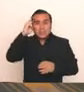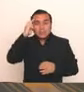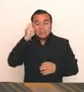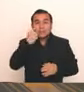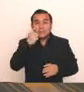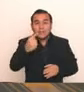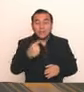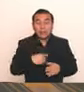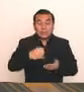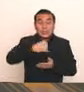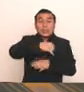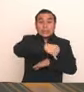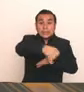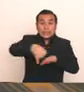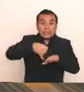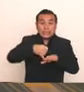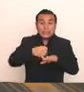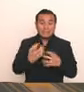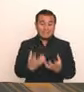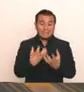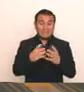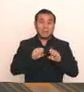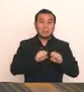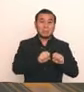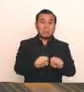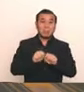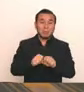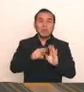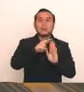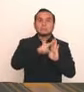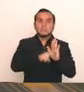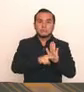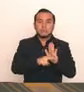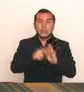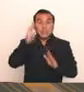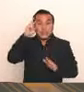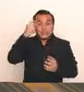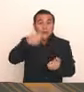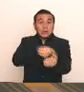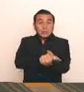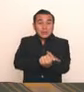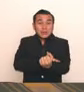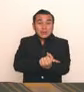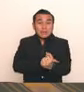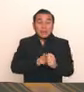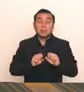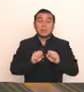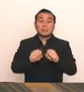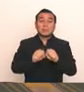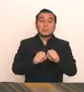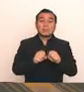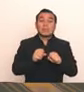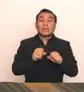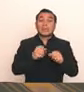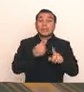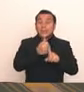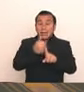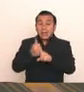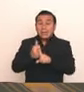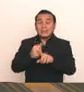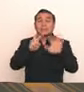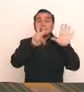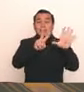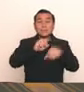en una isla porque 'no tiene espacios y cementerios que los hospitales no sólo las ciudades sacan un cadáver cada siete minutos uno cada siete minutos